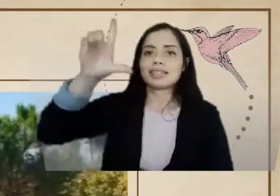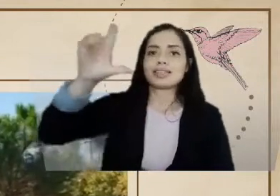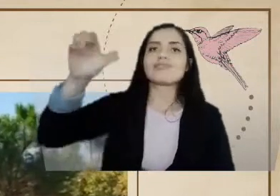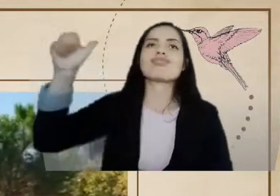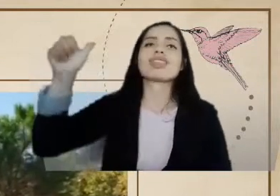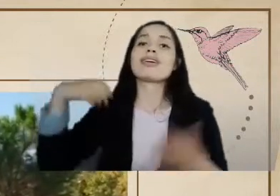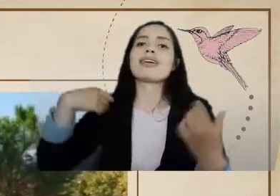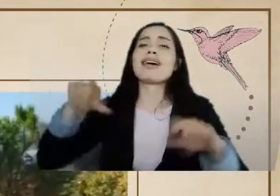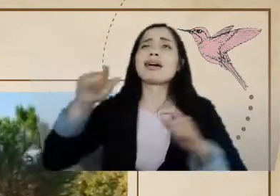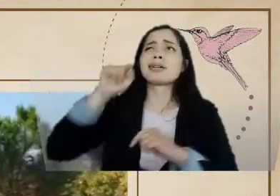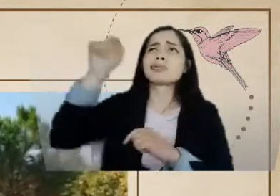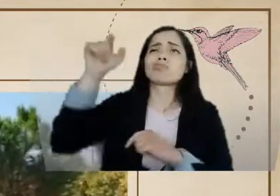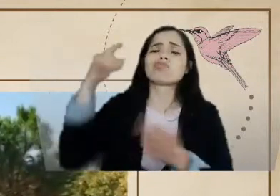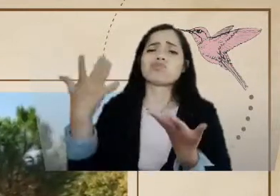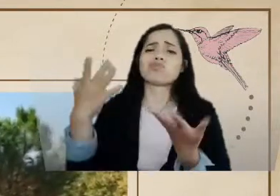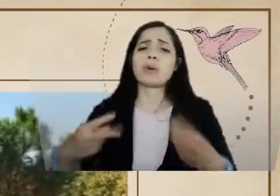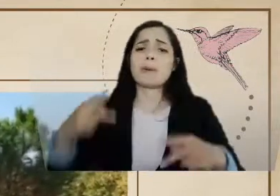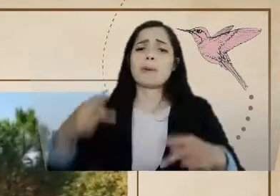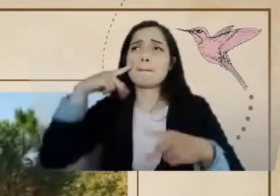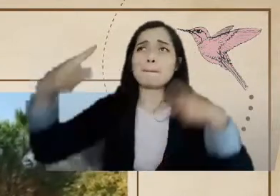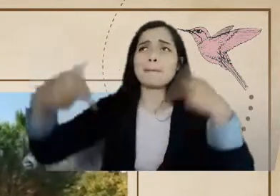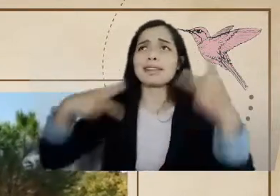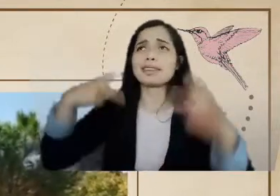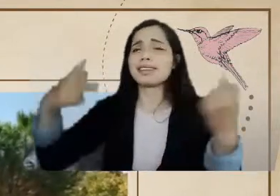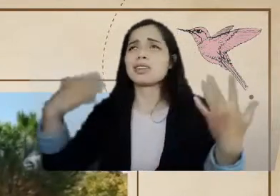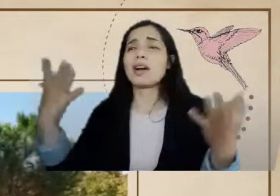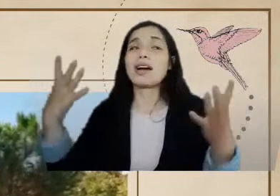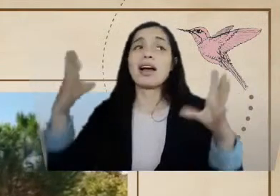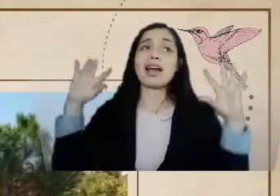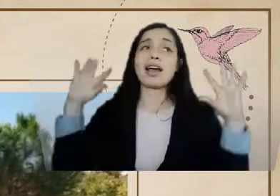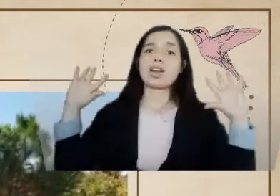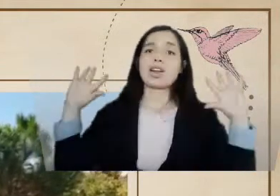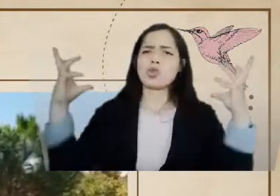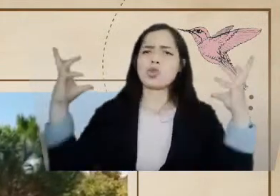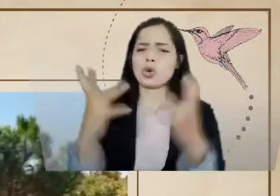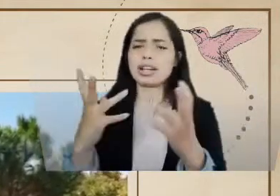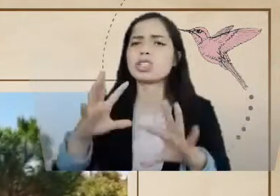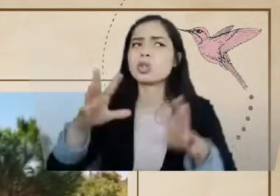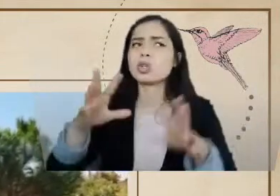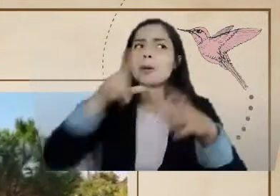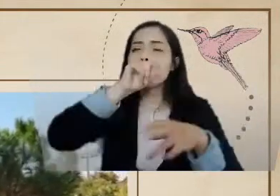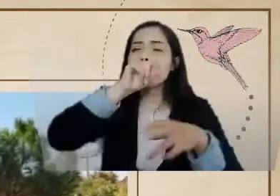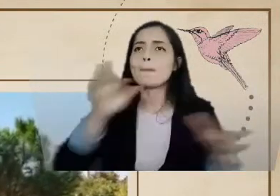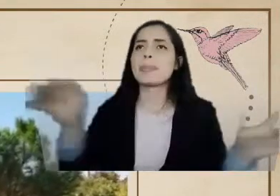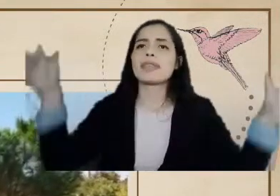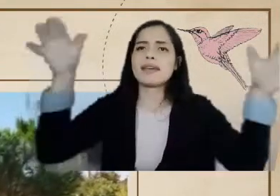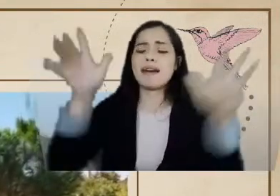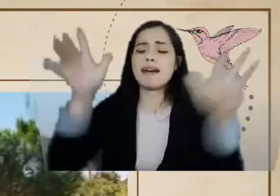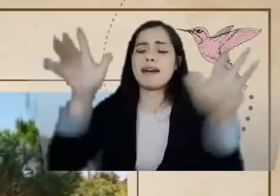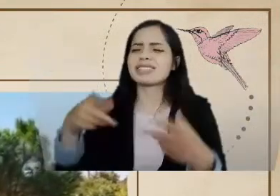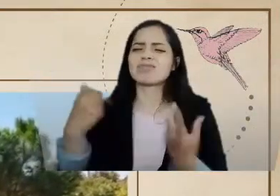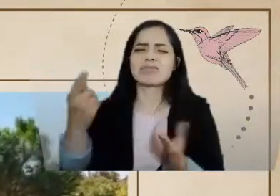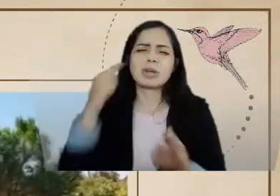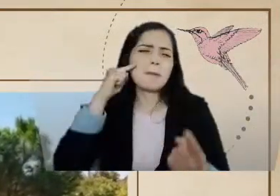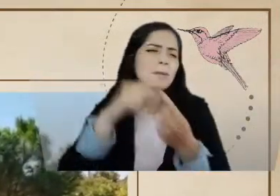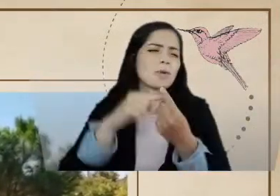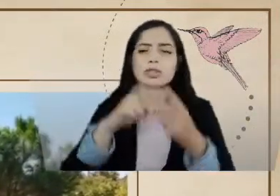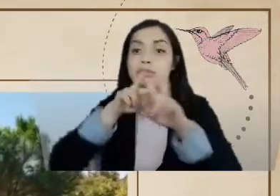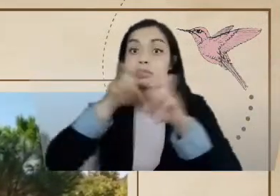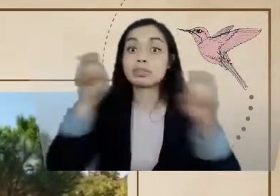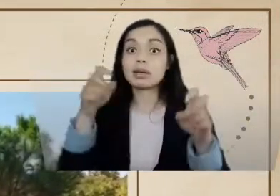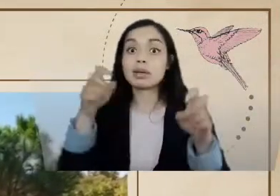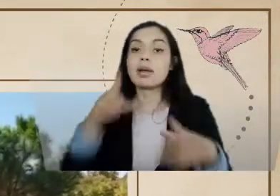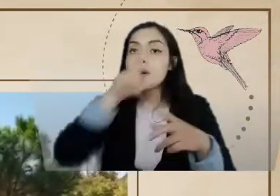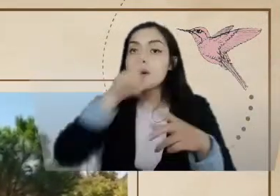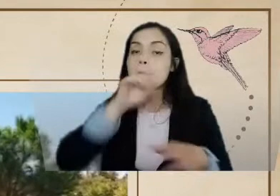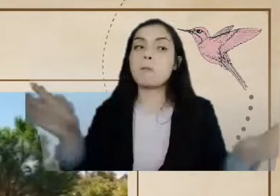Es un compromiso de todos, es un compromiso de sectores, de empresa privada, de sociedad civil, de las universidades, de los